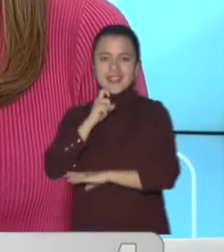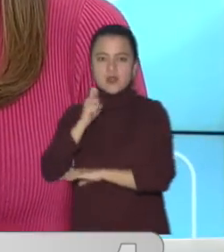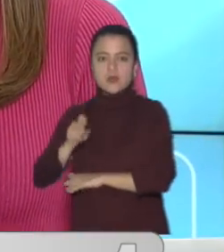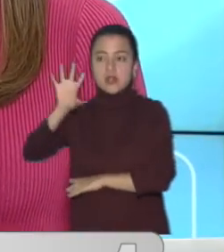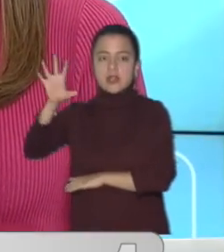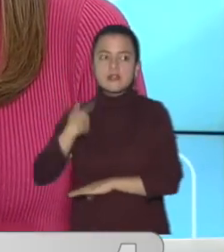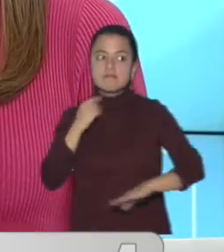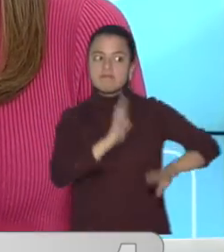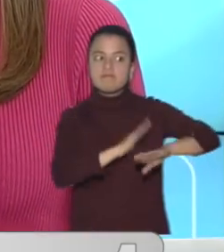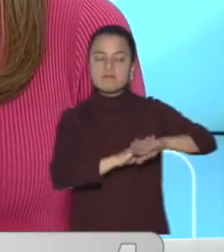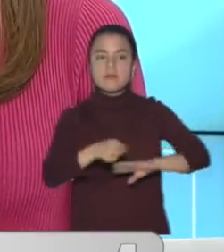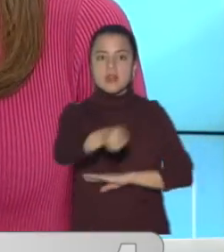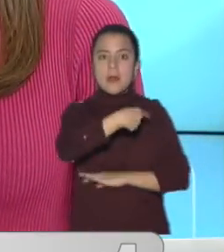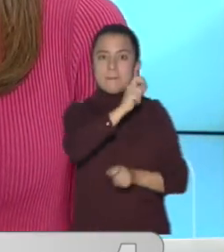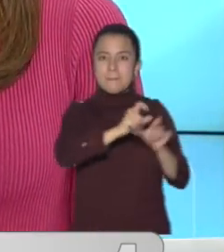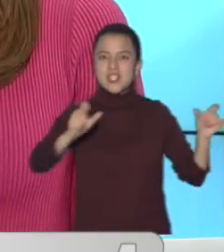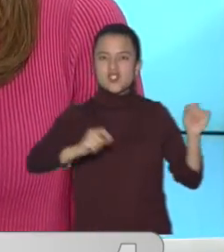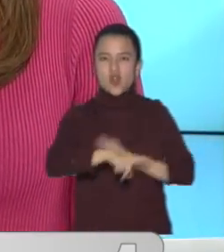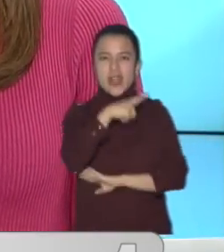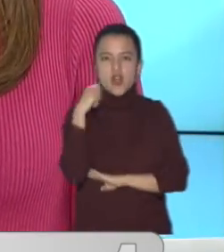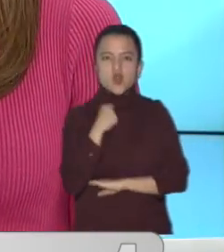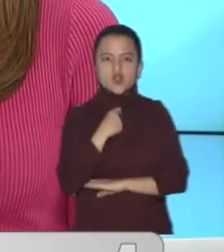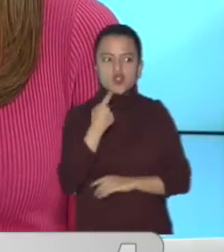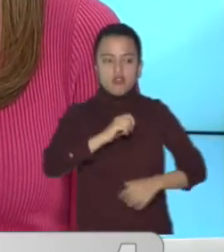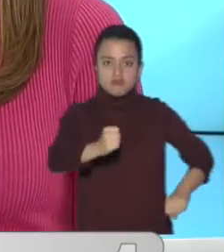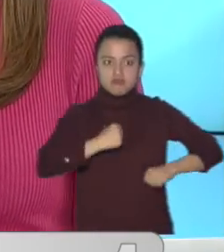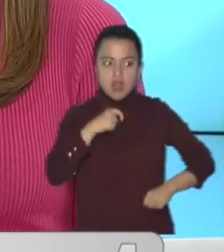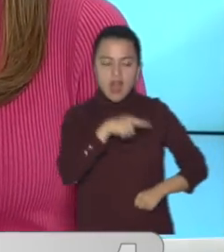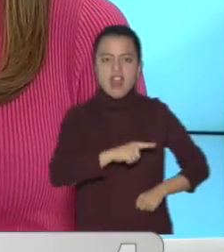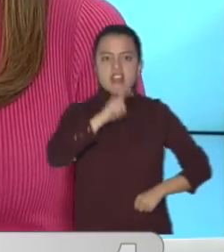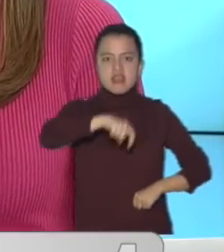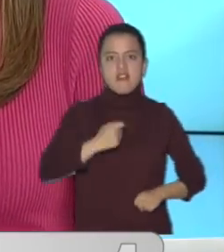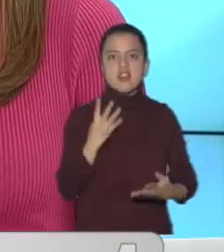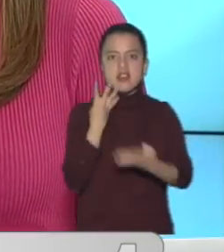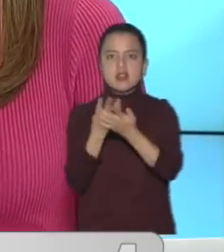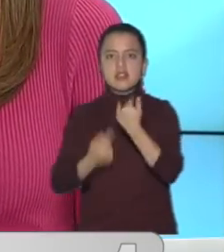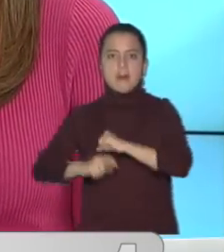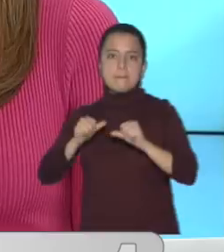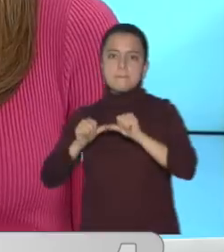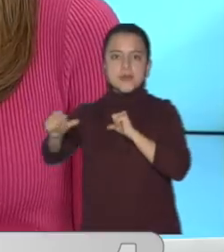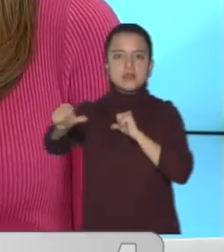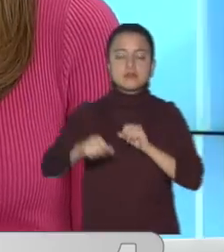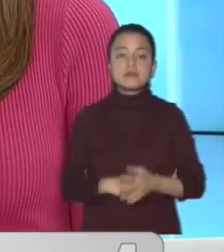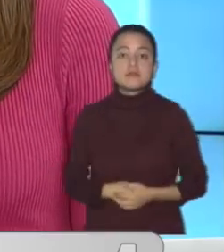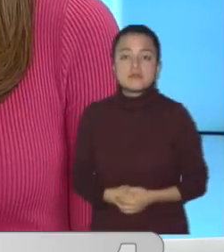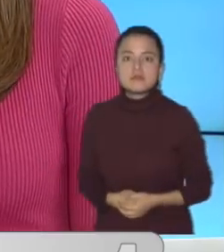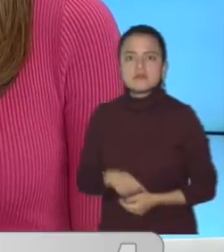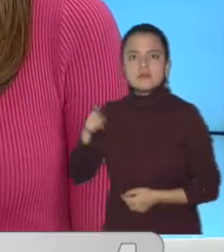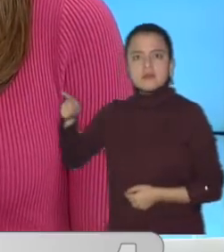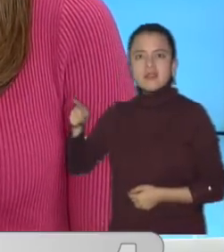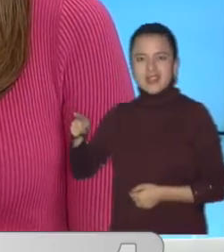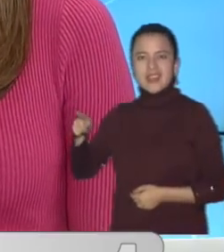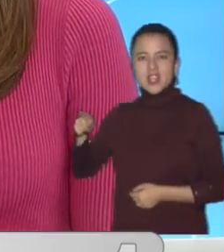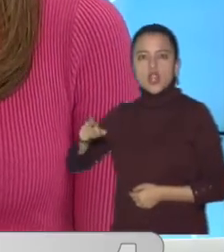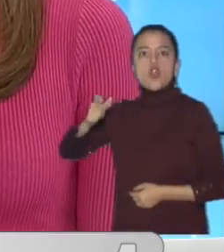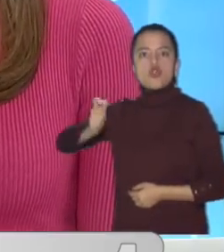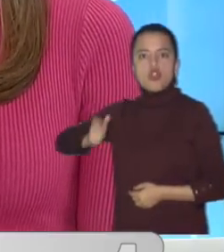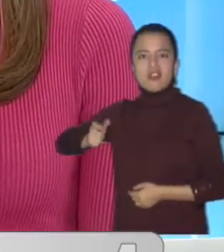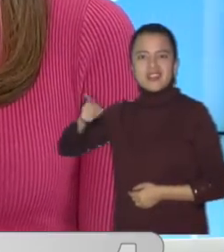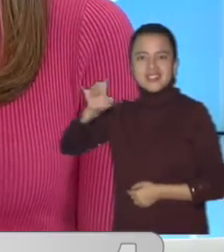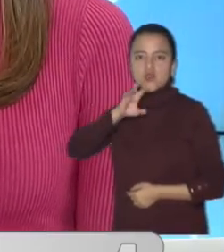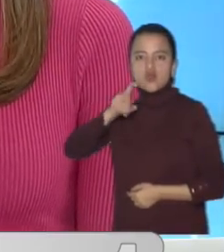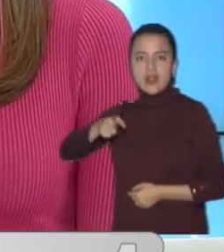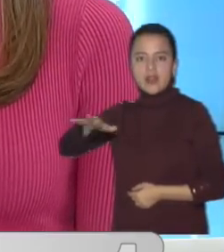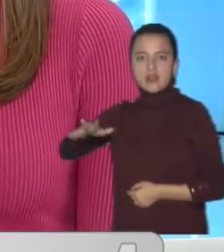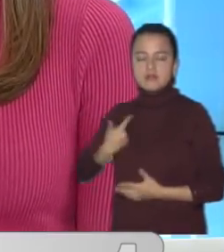pide prisión perpetua contra soldado ruso juzgado por crímenes de guerra. La ciudad de Severodonetsk se convierte en el epicentro de los